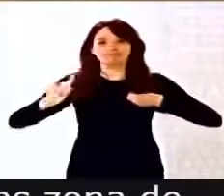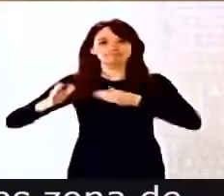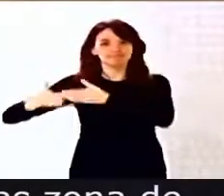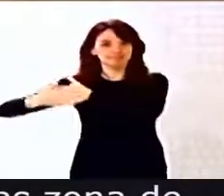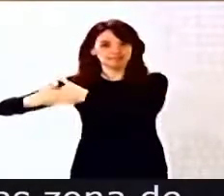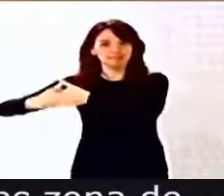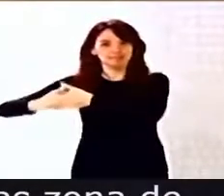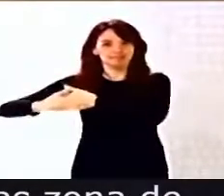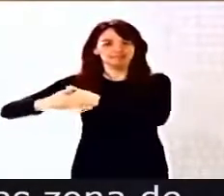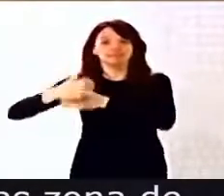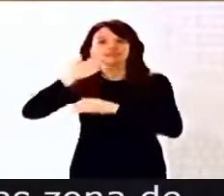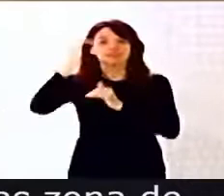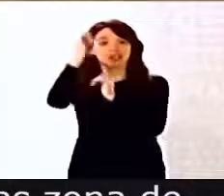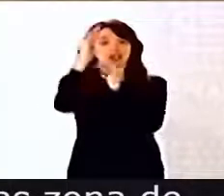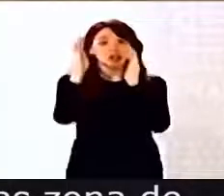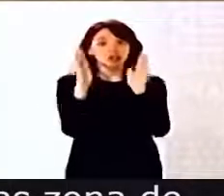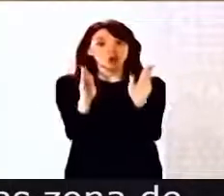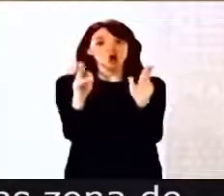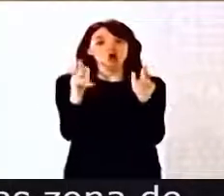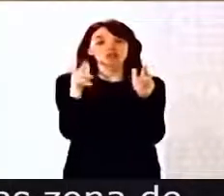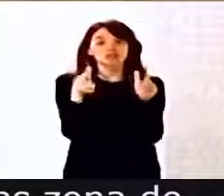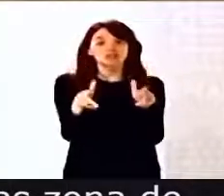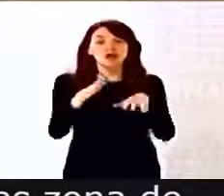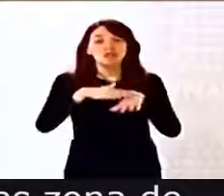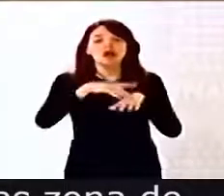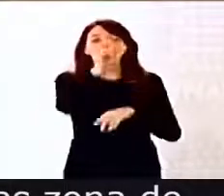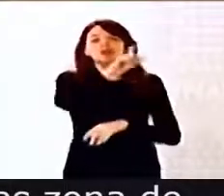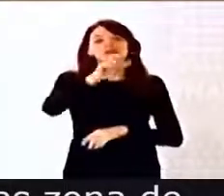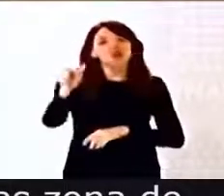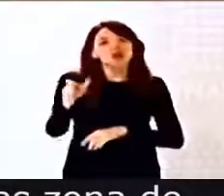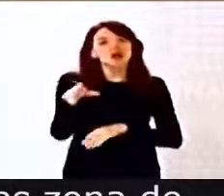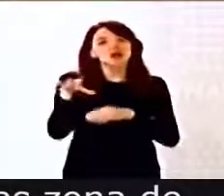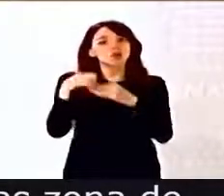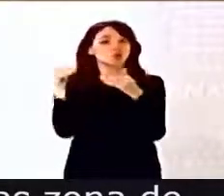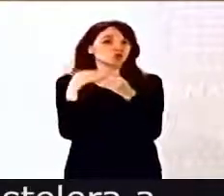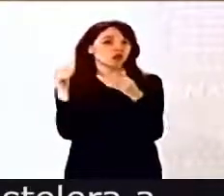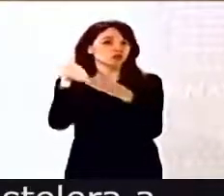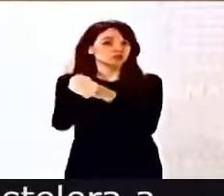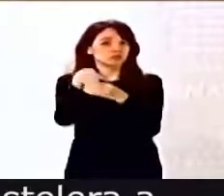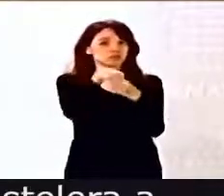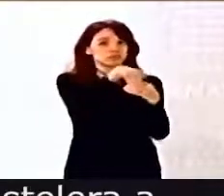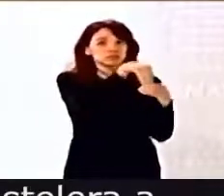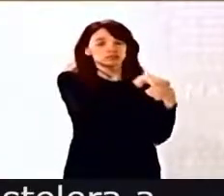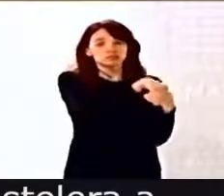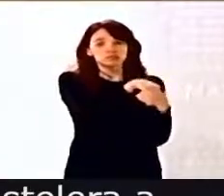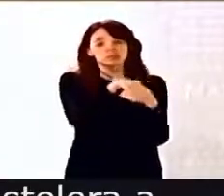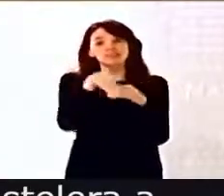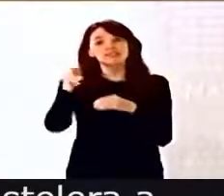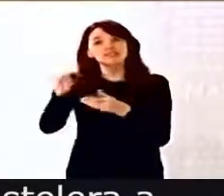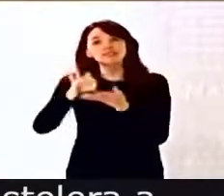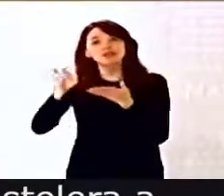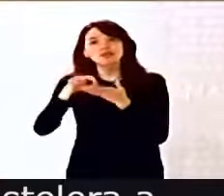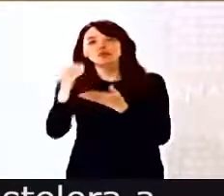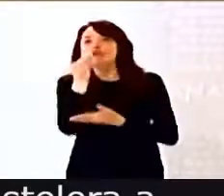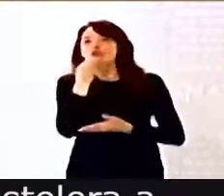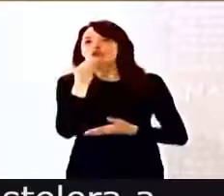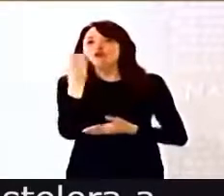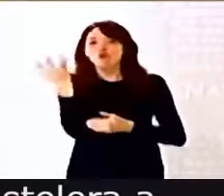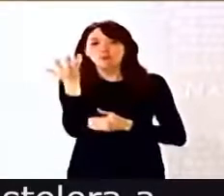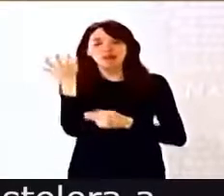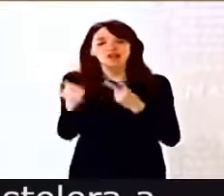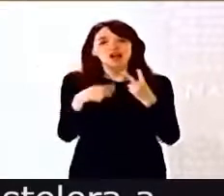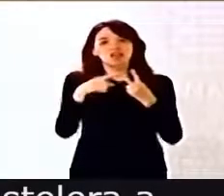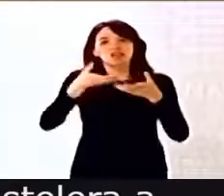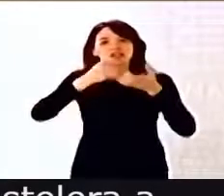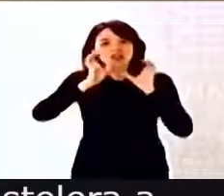atención hostelera a las personas que hacen uso de los hoteles, el servicio de comida, el servicio de